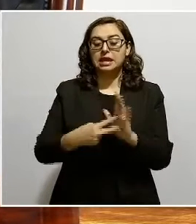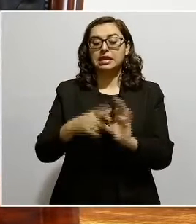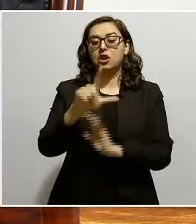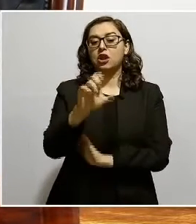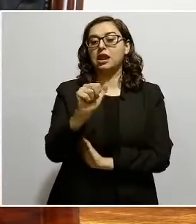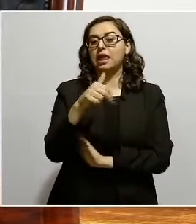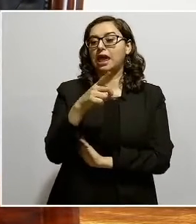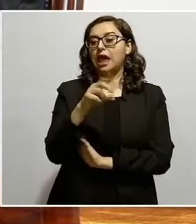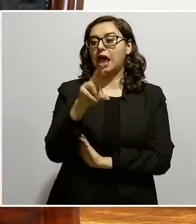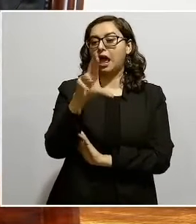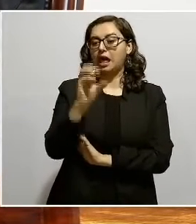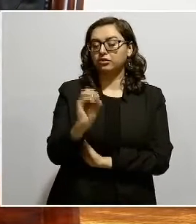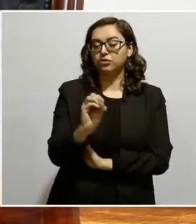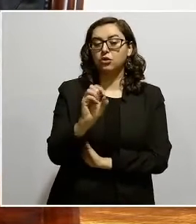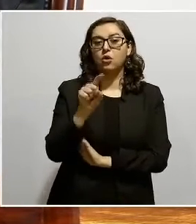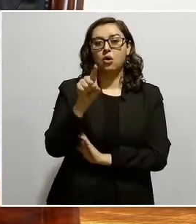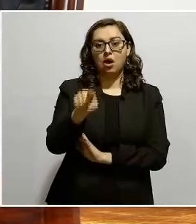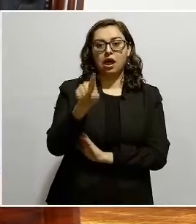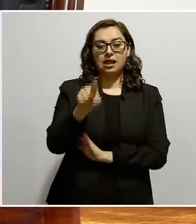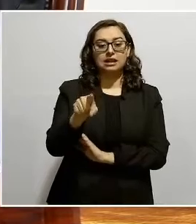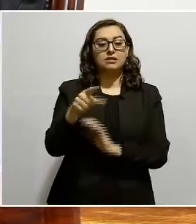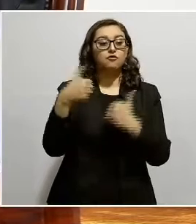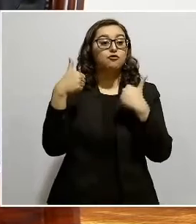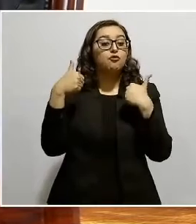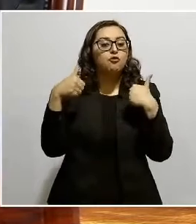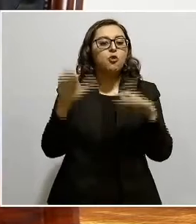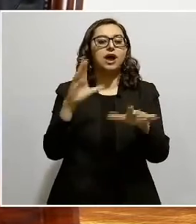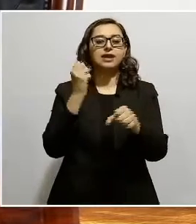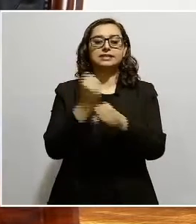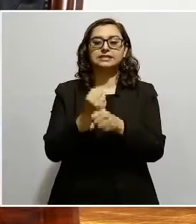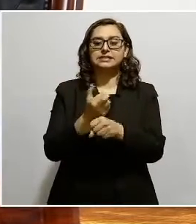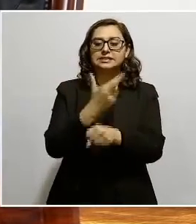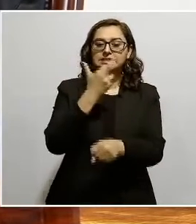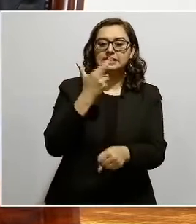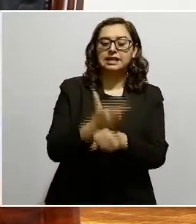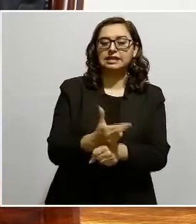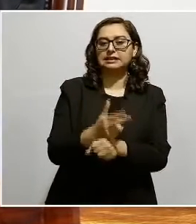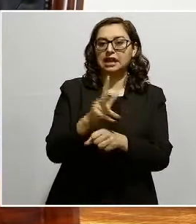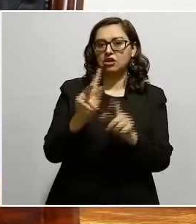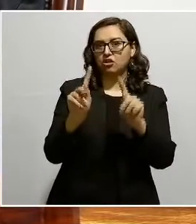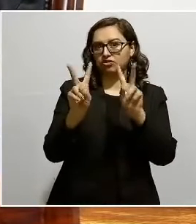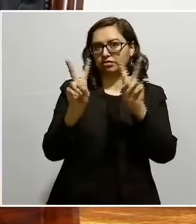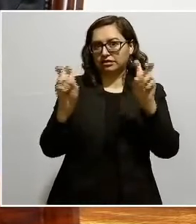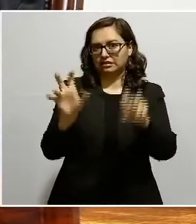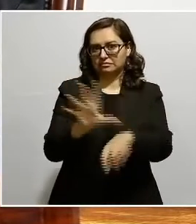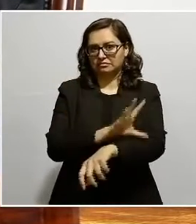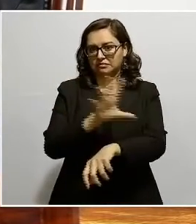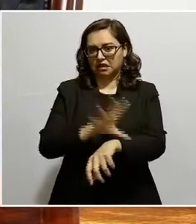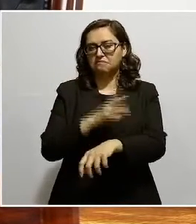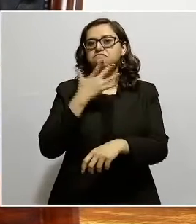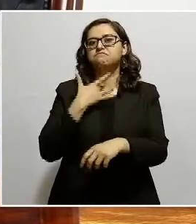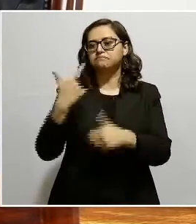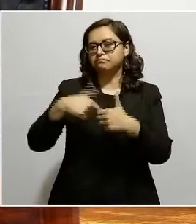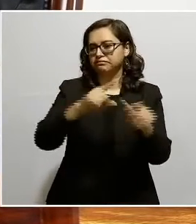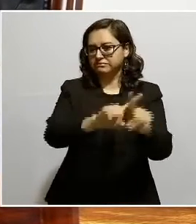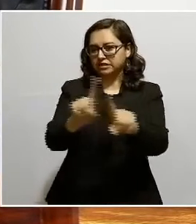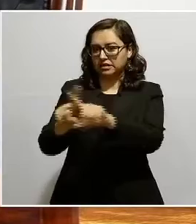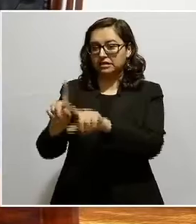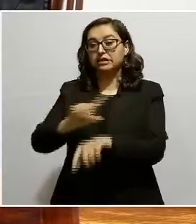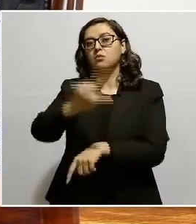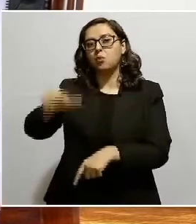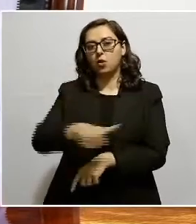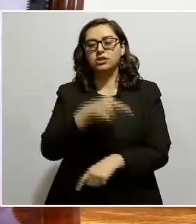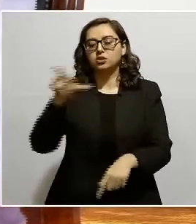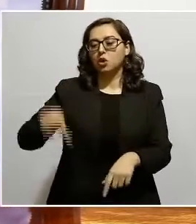era entonces secretario de Recursos Hidráulicos y fue posteriormente gobernador de Tabasco. La